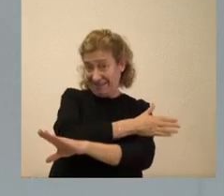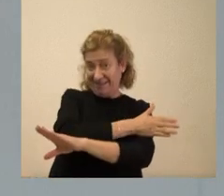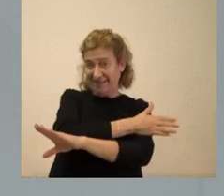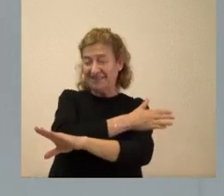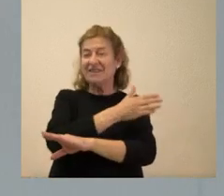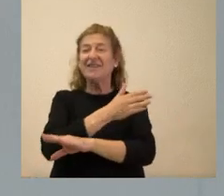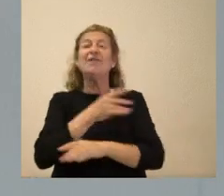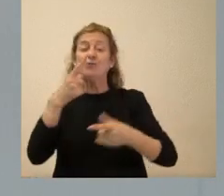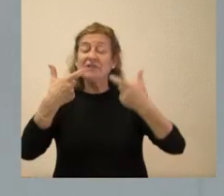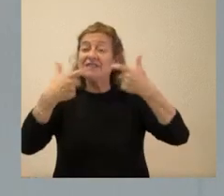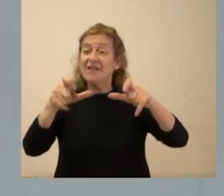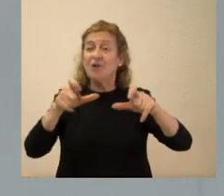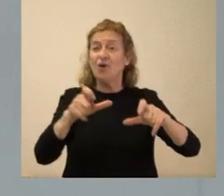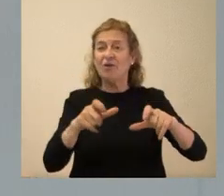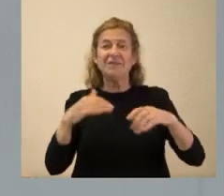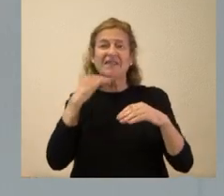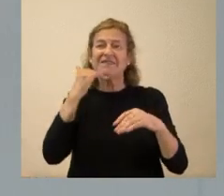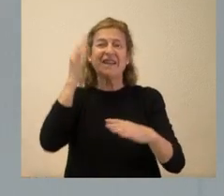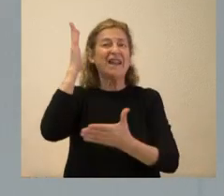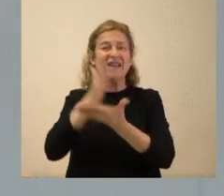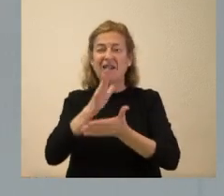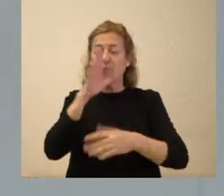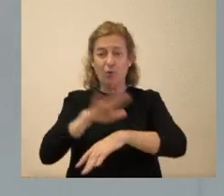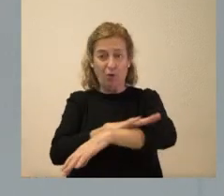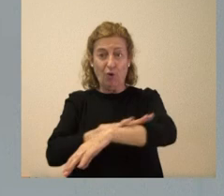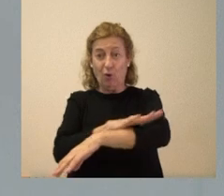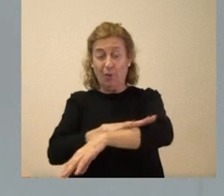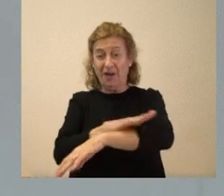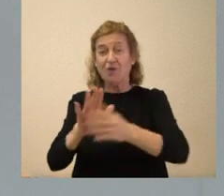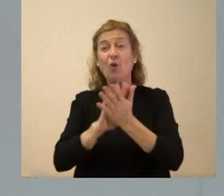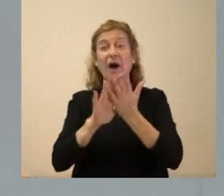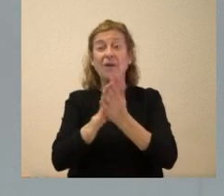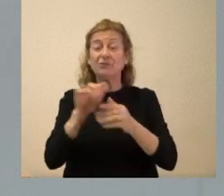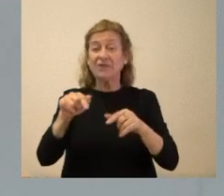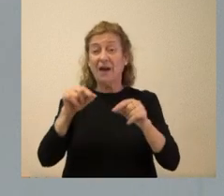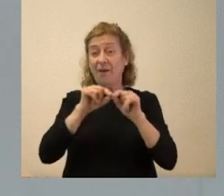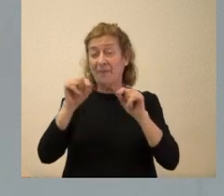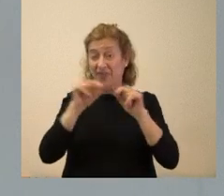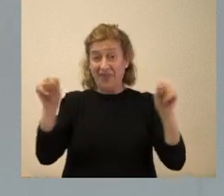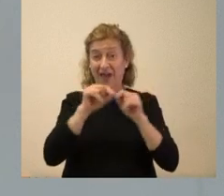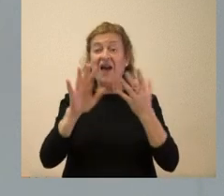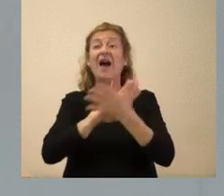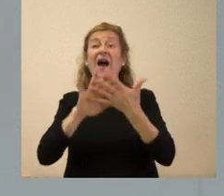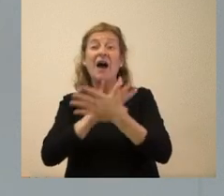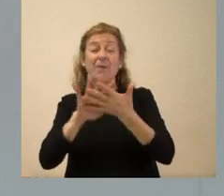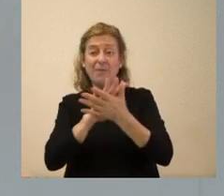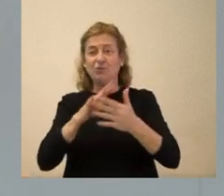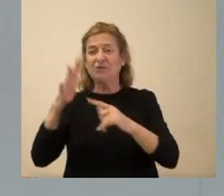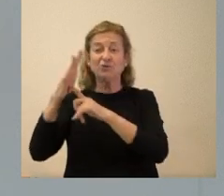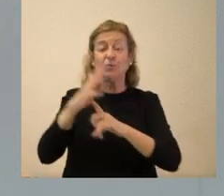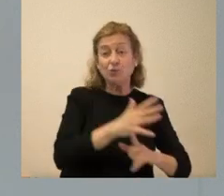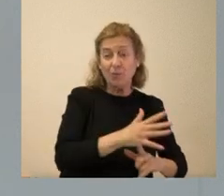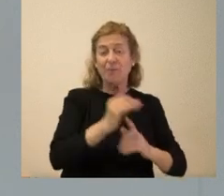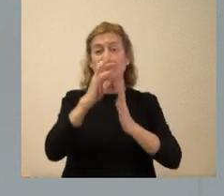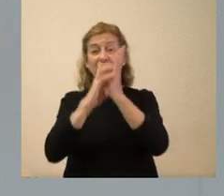es un sector particularmente castigado por el gobierno hablamos de esta medida hablamos de la exclusión en la bajada